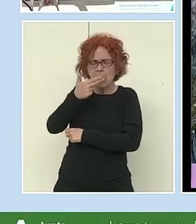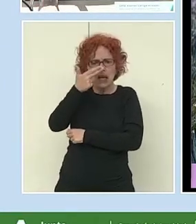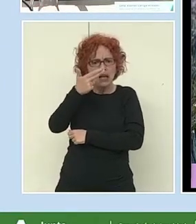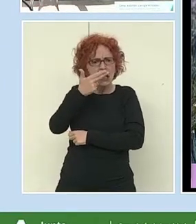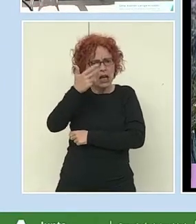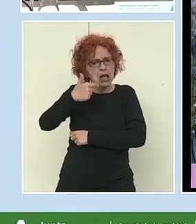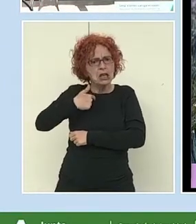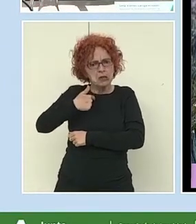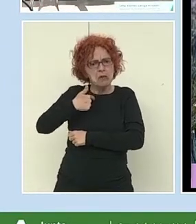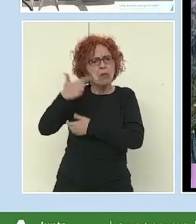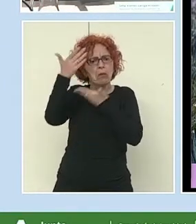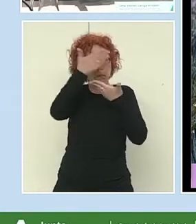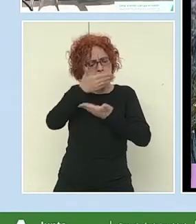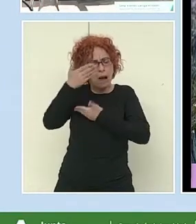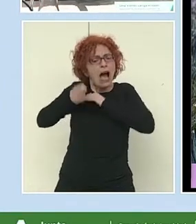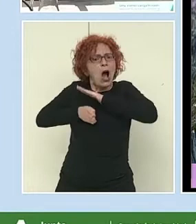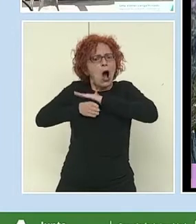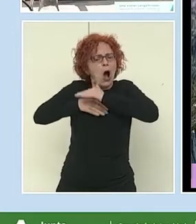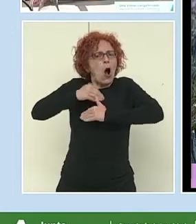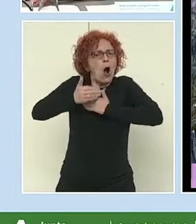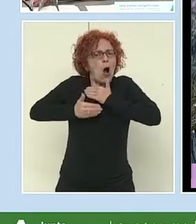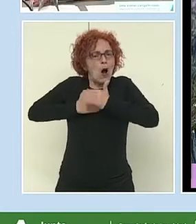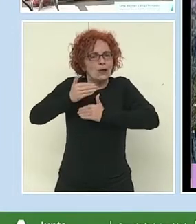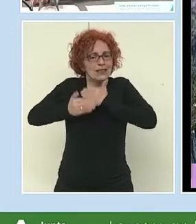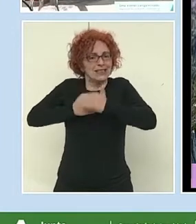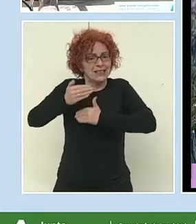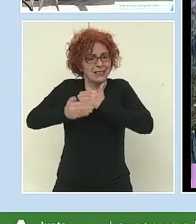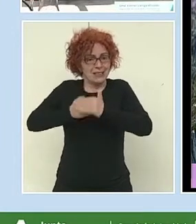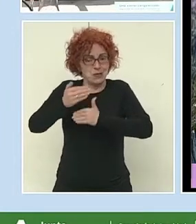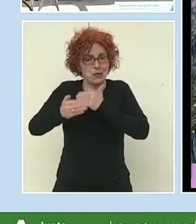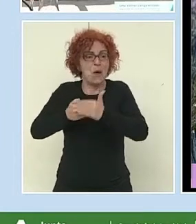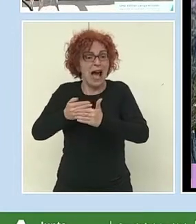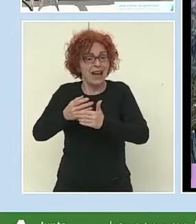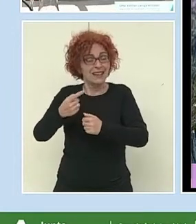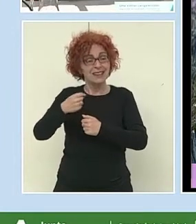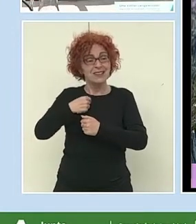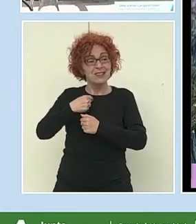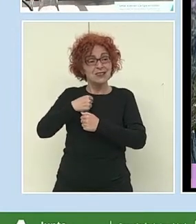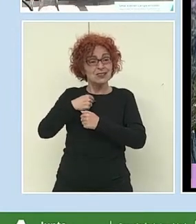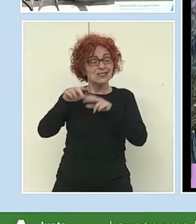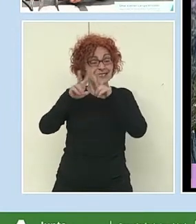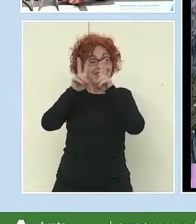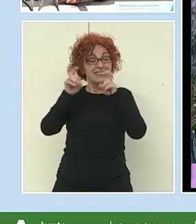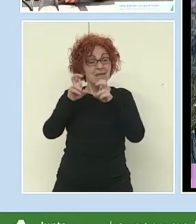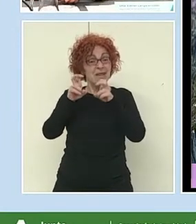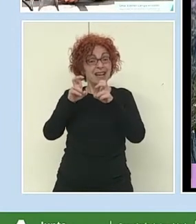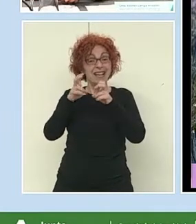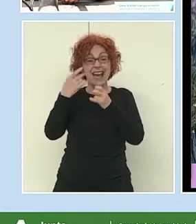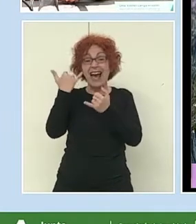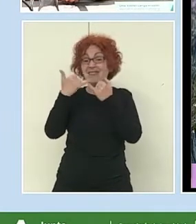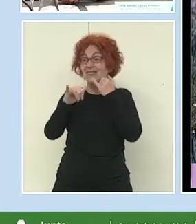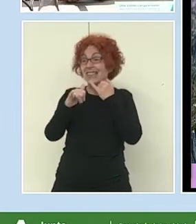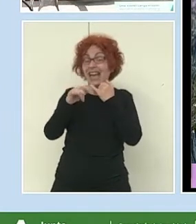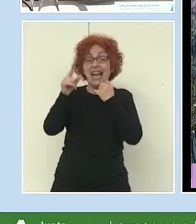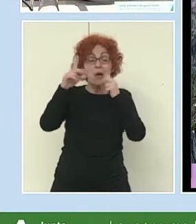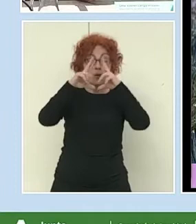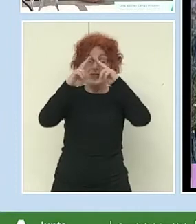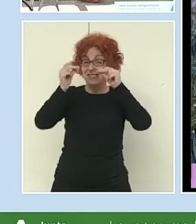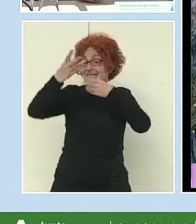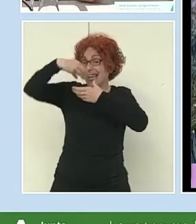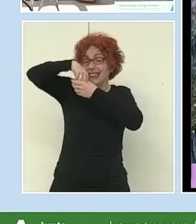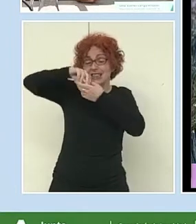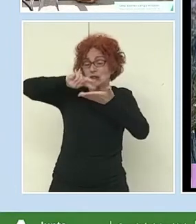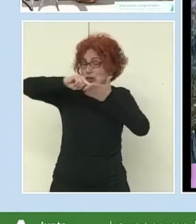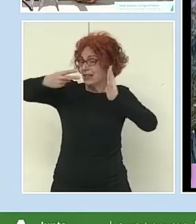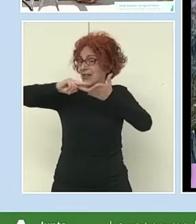Pues no quiero ser determinante. Evidentemente creo que las especialidades tienen su sentido facilitador y que puede